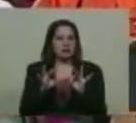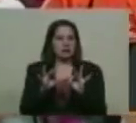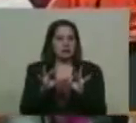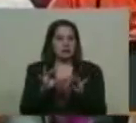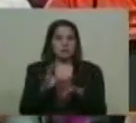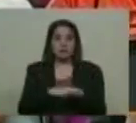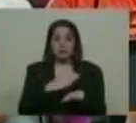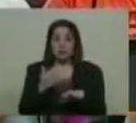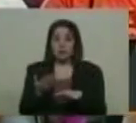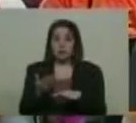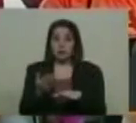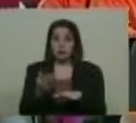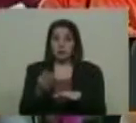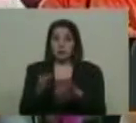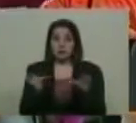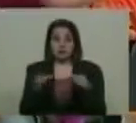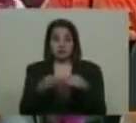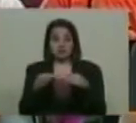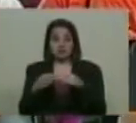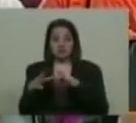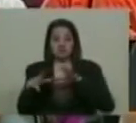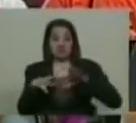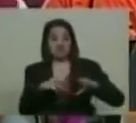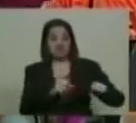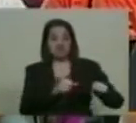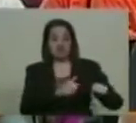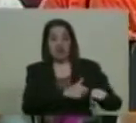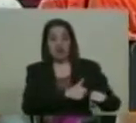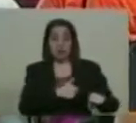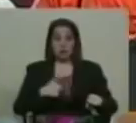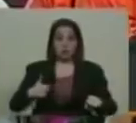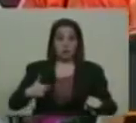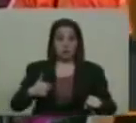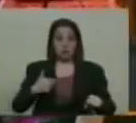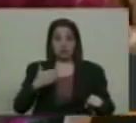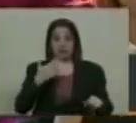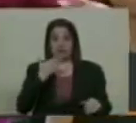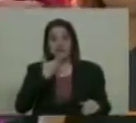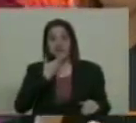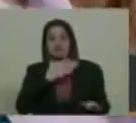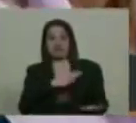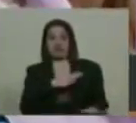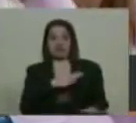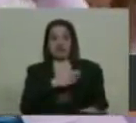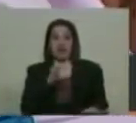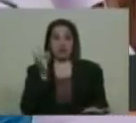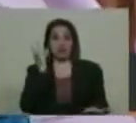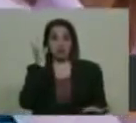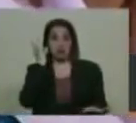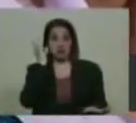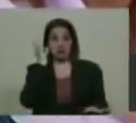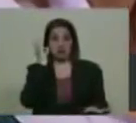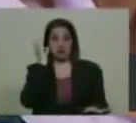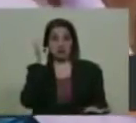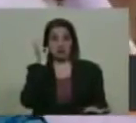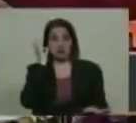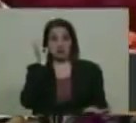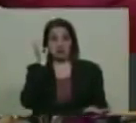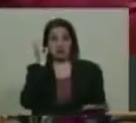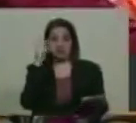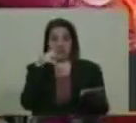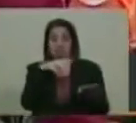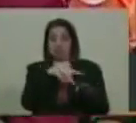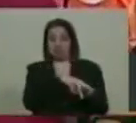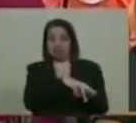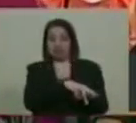Porque la oligarquía, la MUD, desprecia a las mujeres. Las discrimina